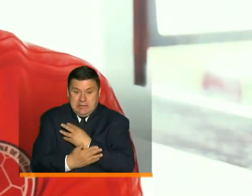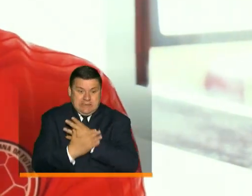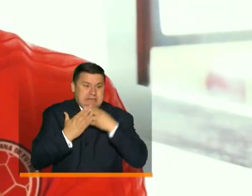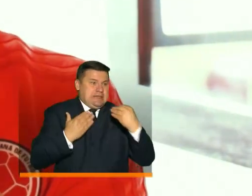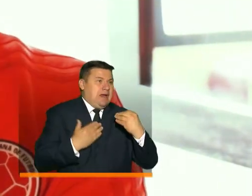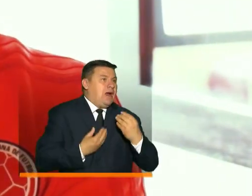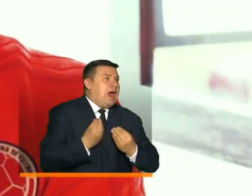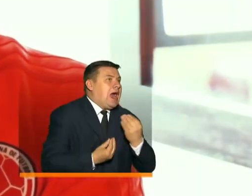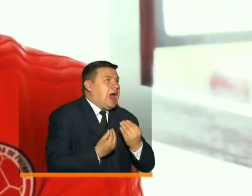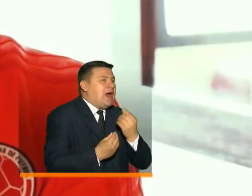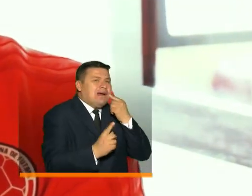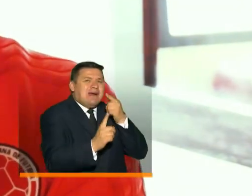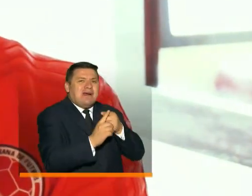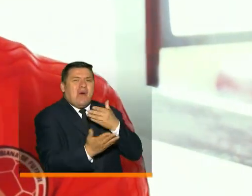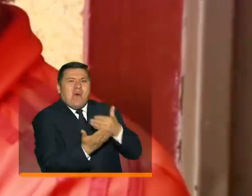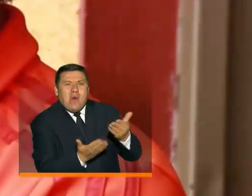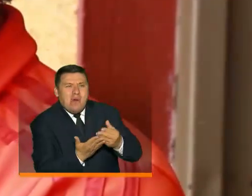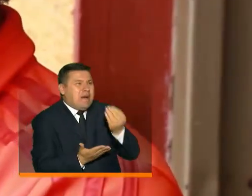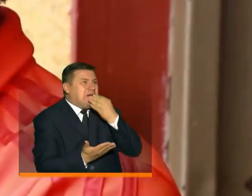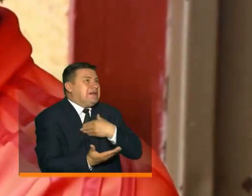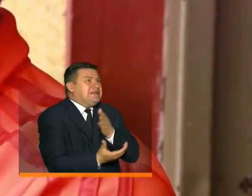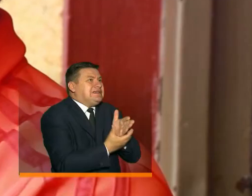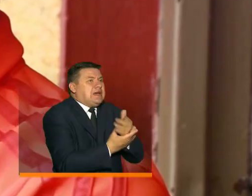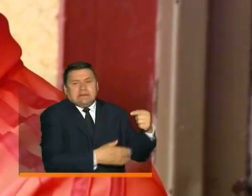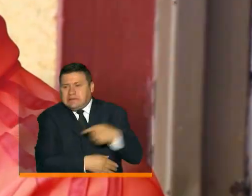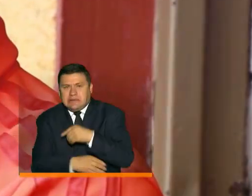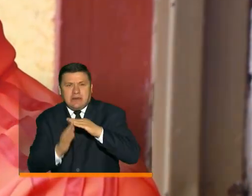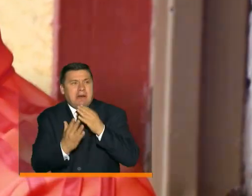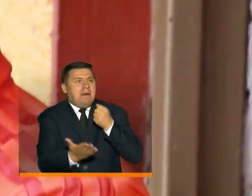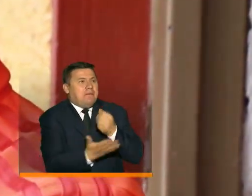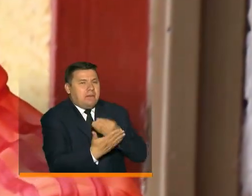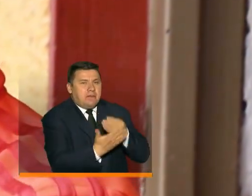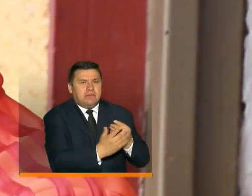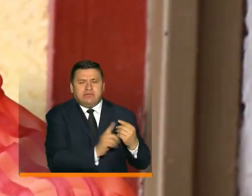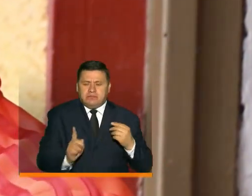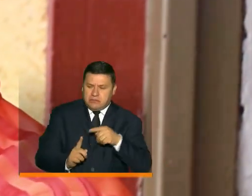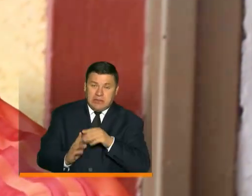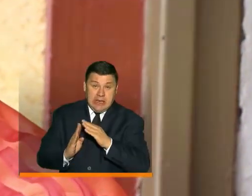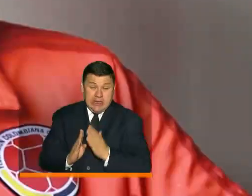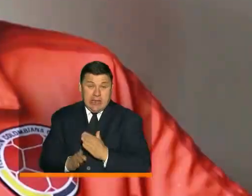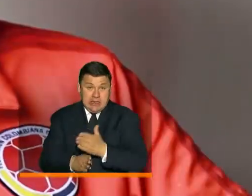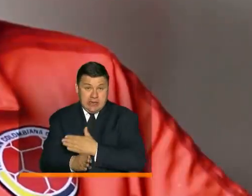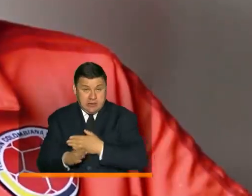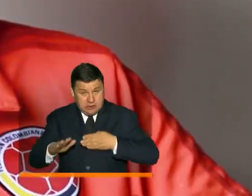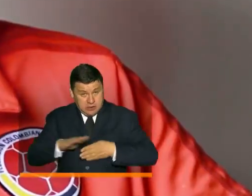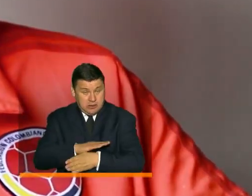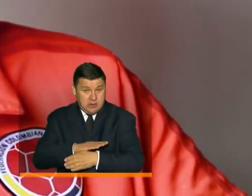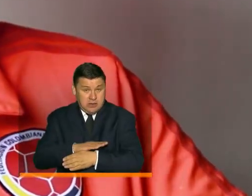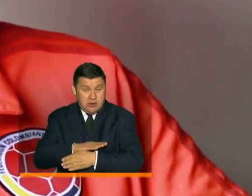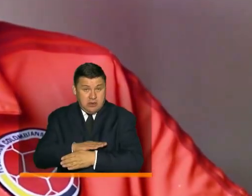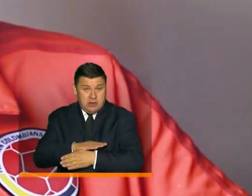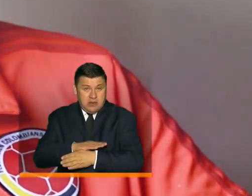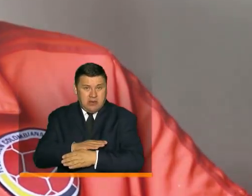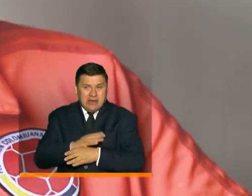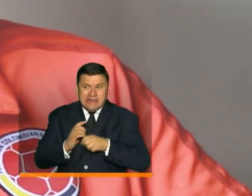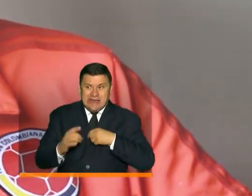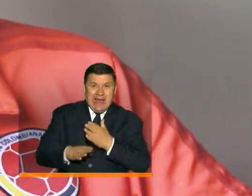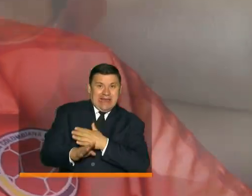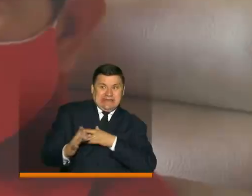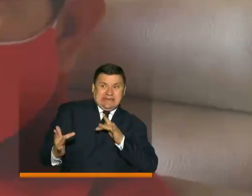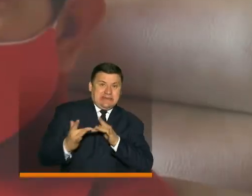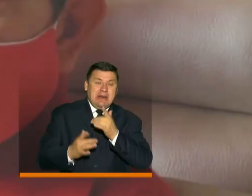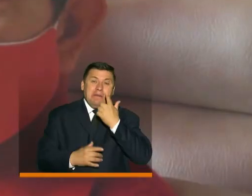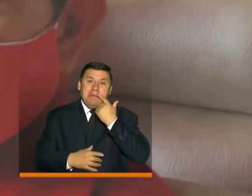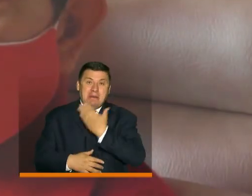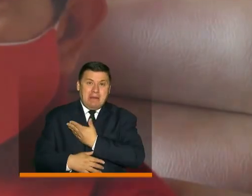calle a hacer algo específico, a comprar alimentos, pagar algún recibo, cuando llegábamos, antes de entrar a tener cualquier contacto con ellos, con mi